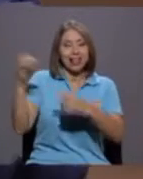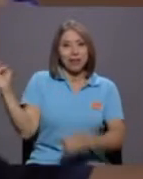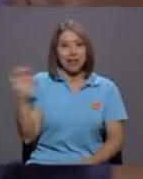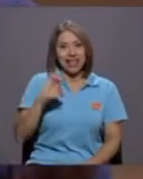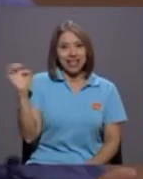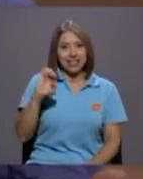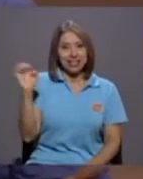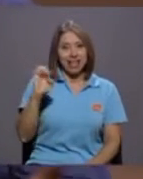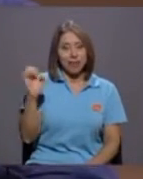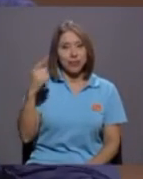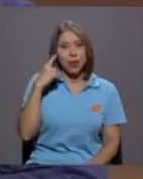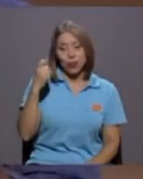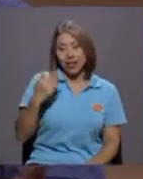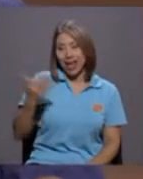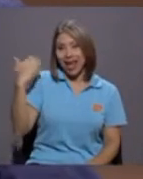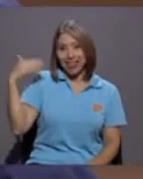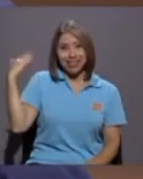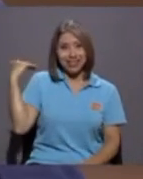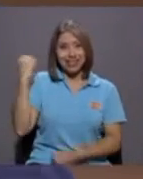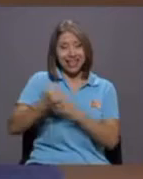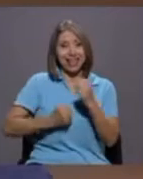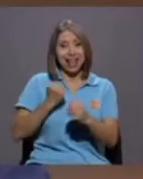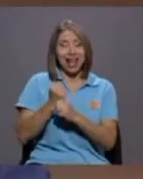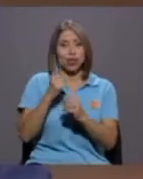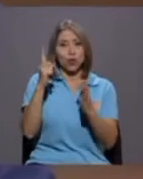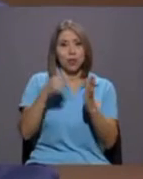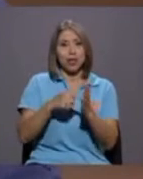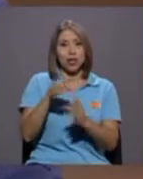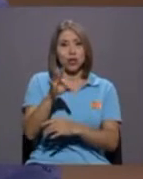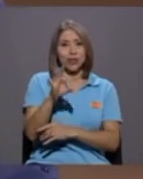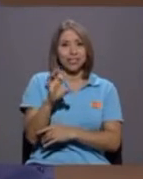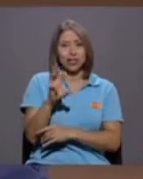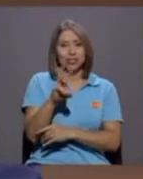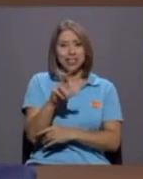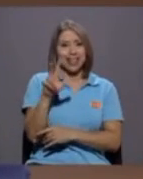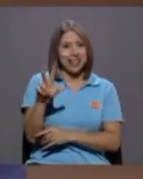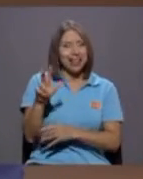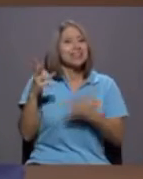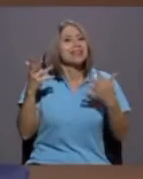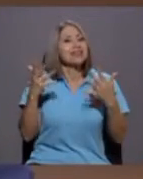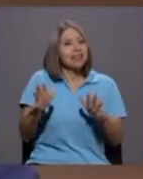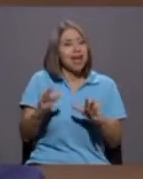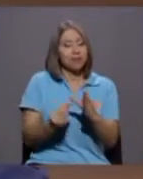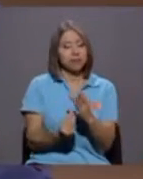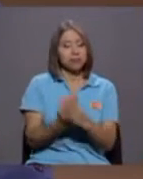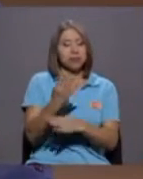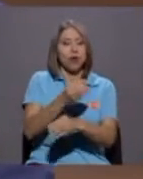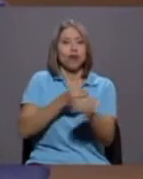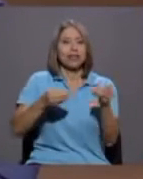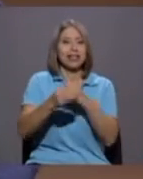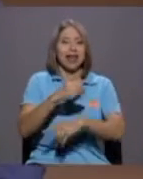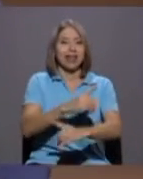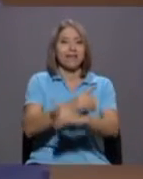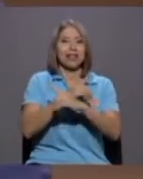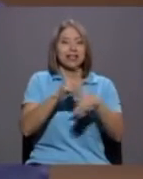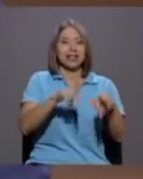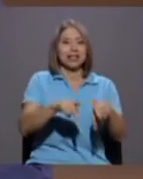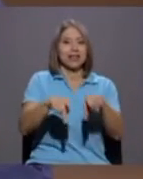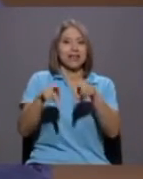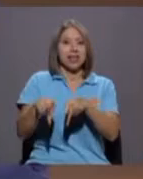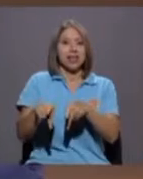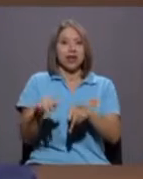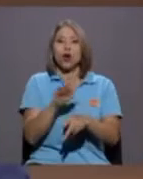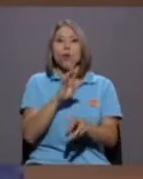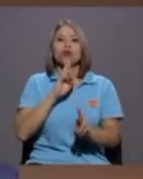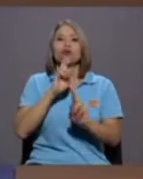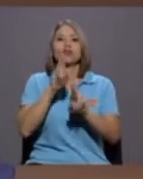porque antes, en el año 63, había existido, ya había creado la Oficina de la Defensa Civil, producto de